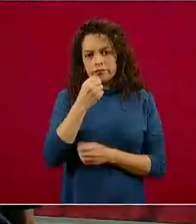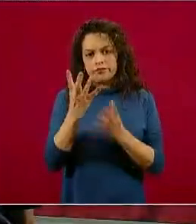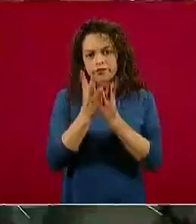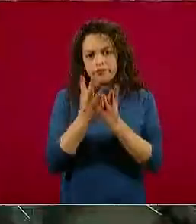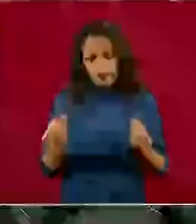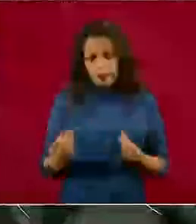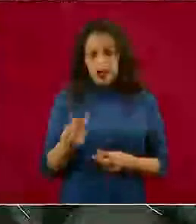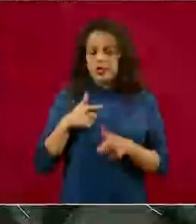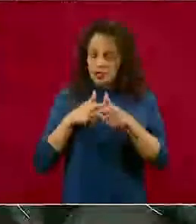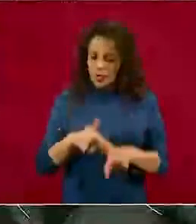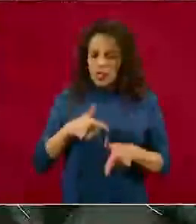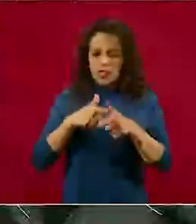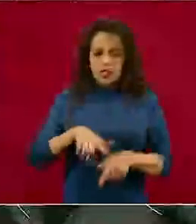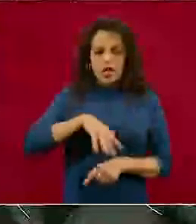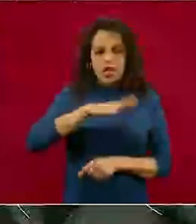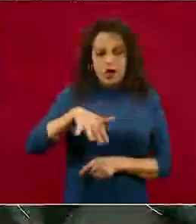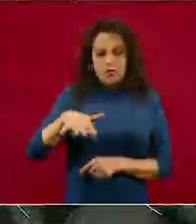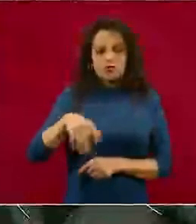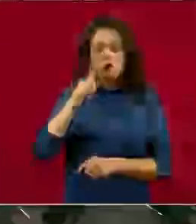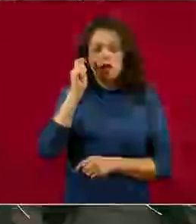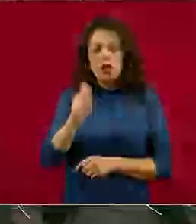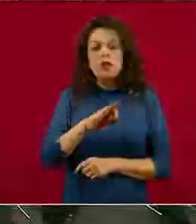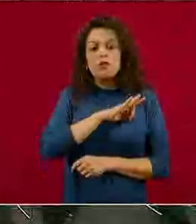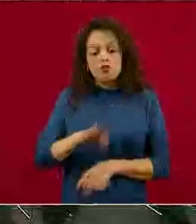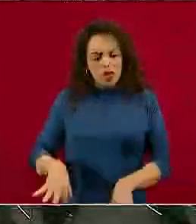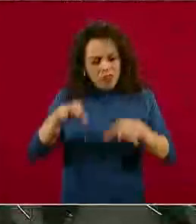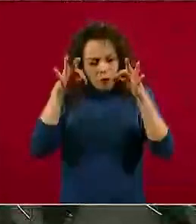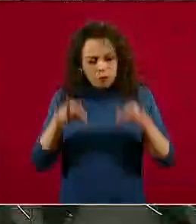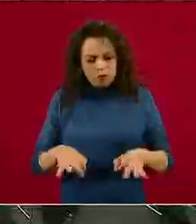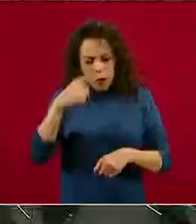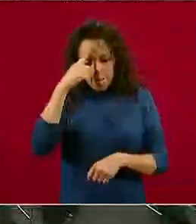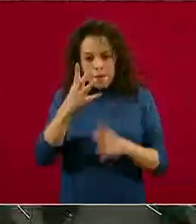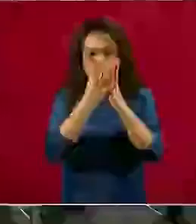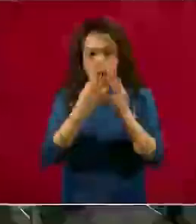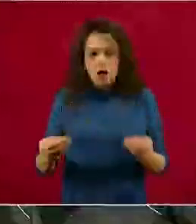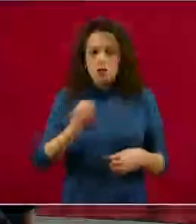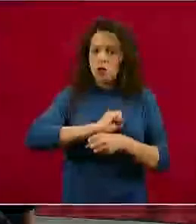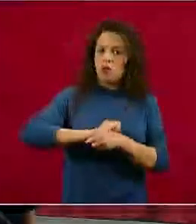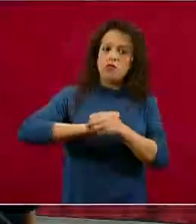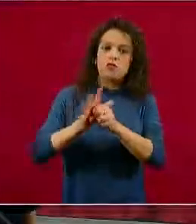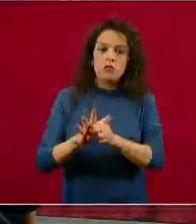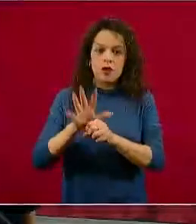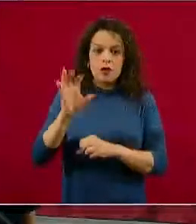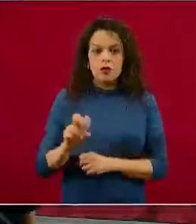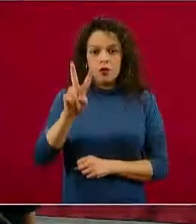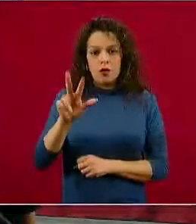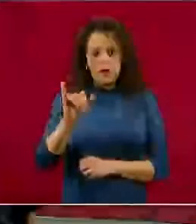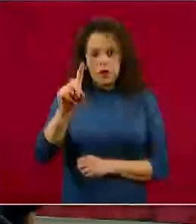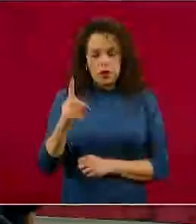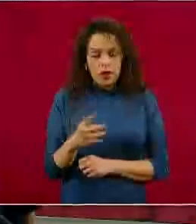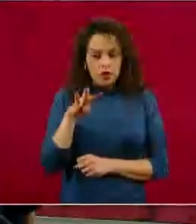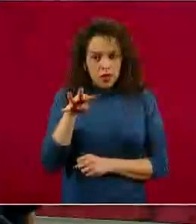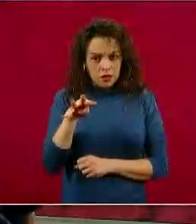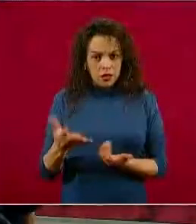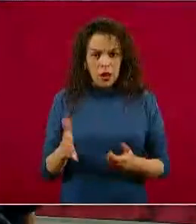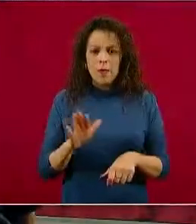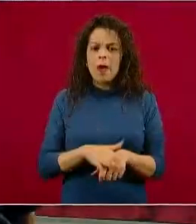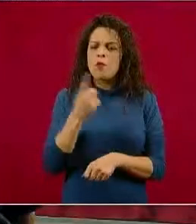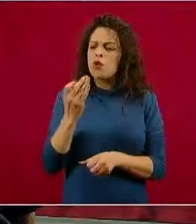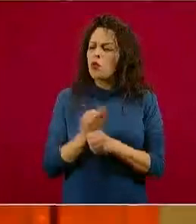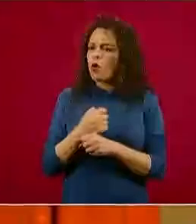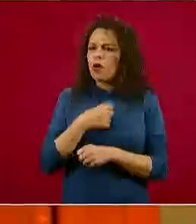un tratamiento eficaz, potencialmente efectivo, para el COVID-19, la COVID-19. ¿Por qué lo queremos destacar